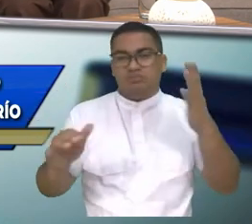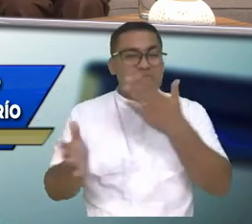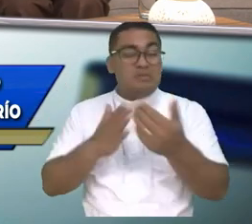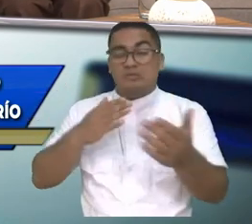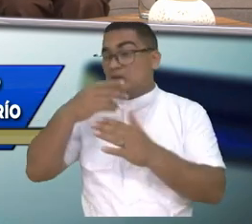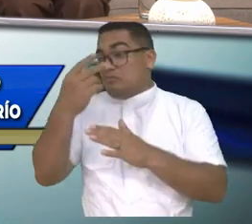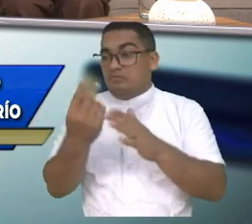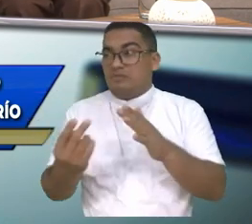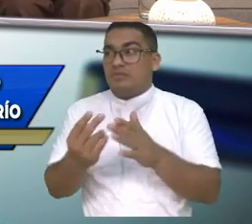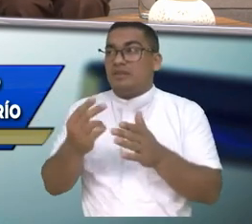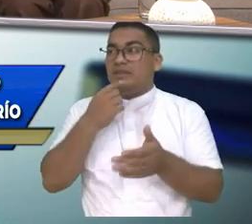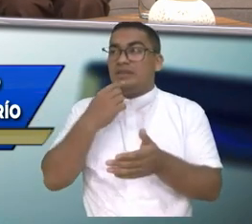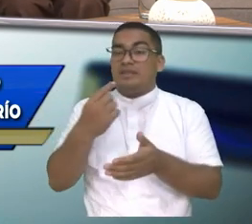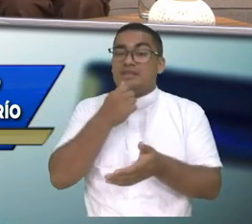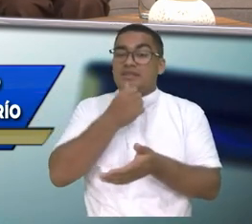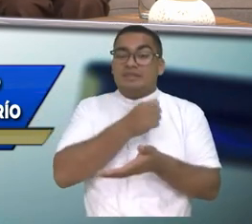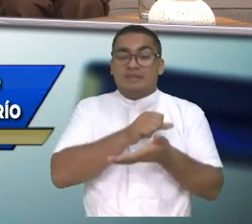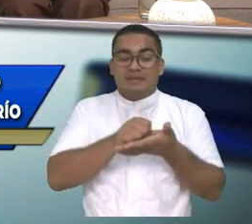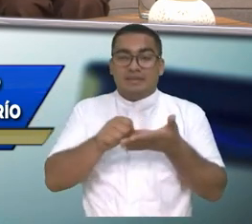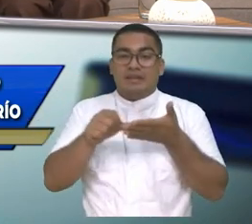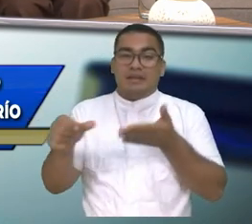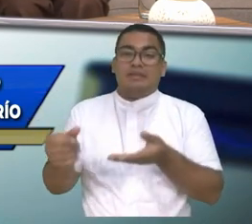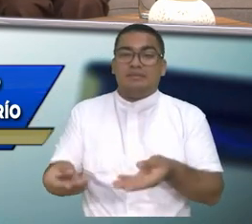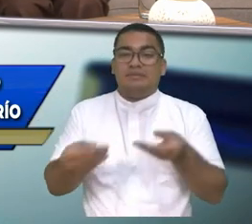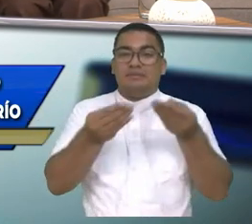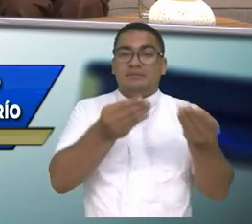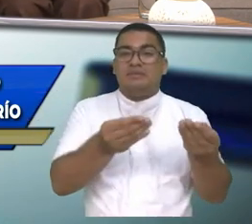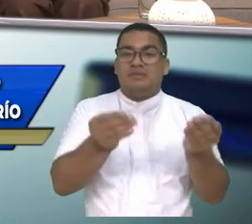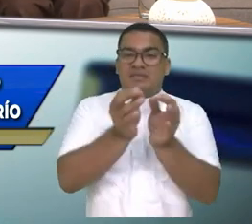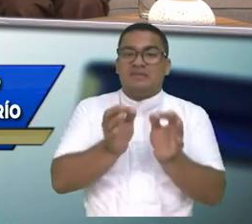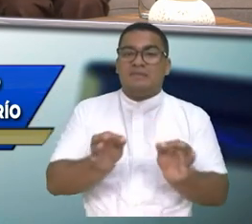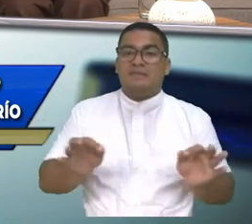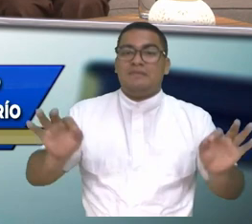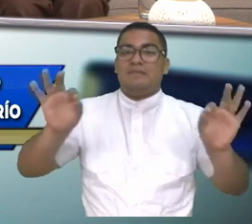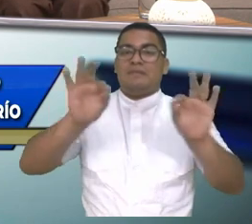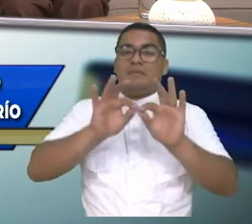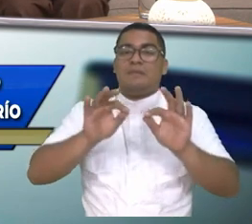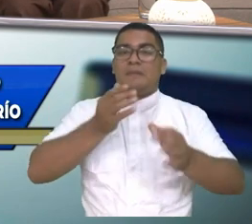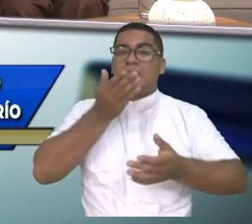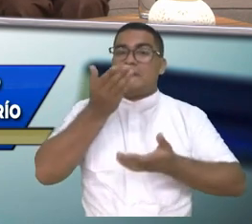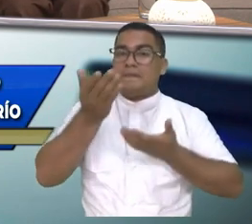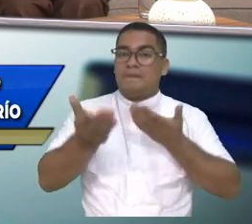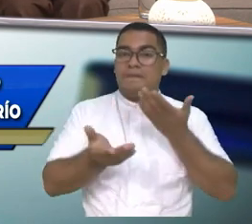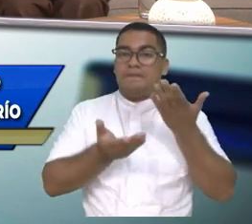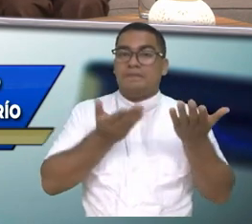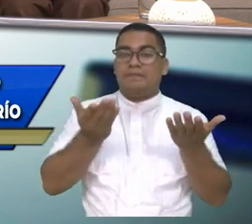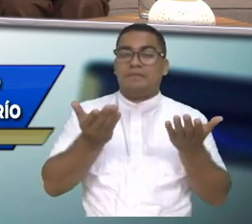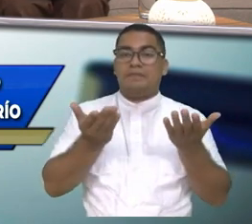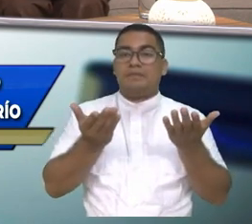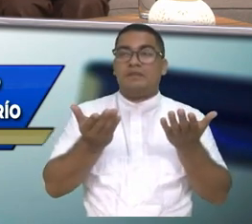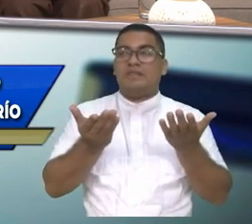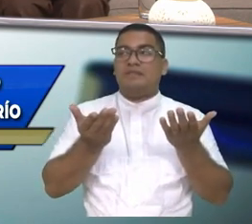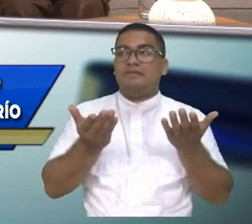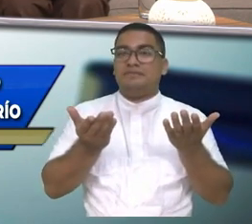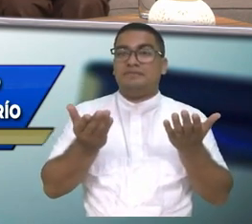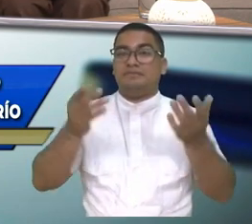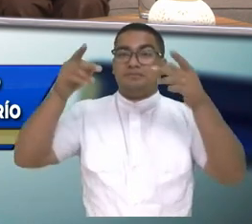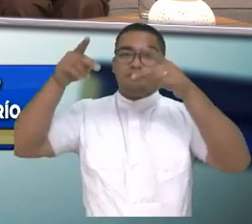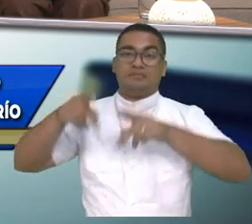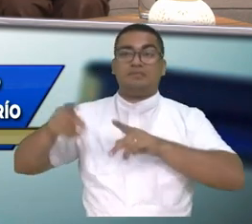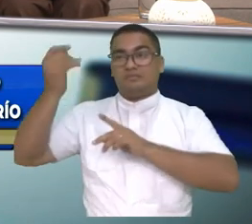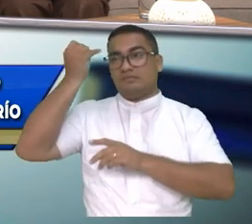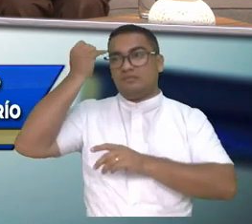le dio una carta para los principales poetas e intelectuales